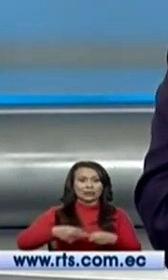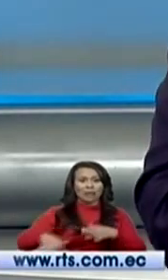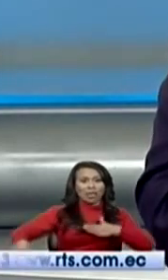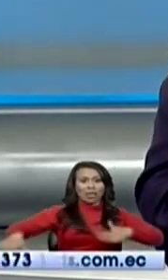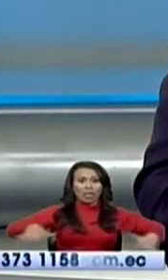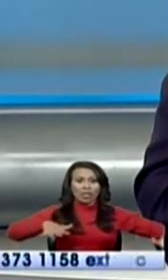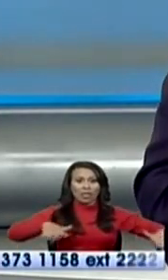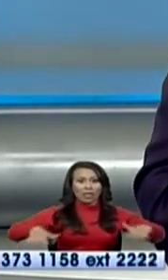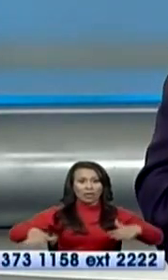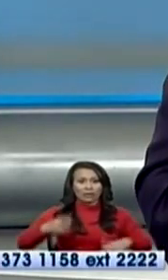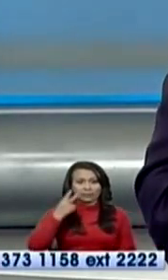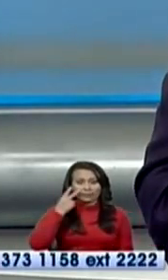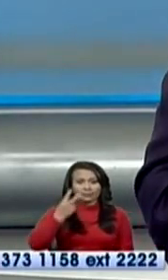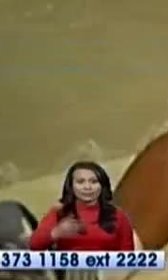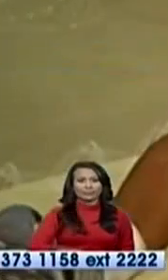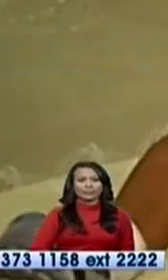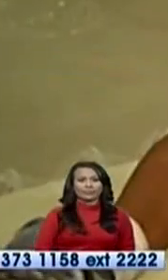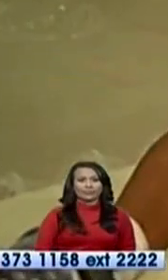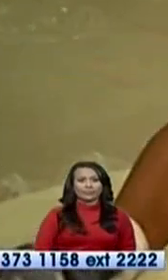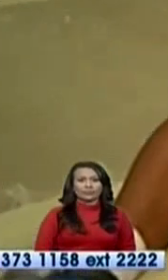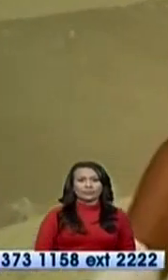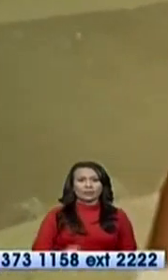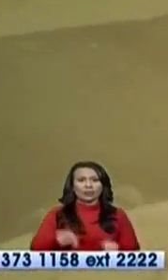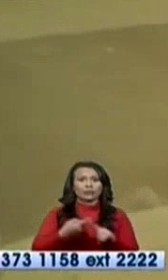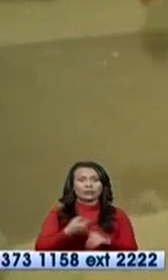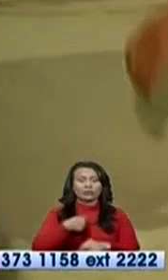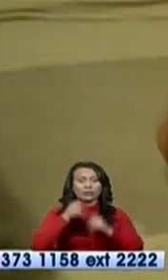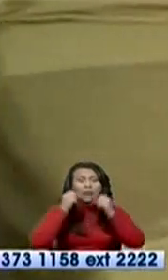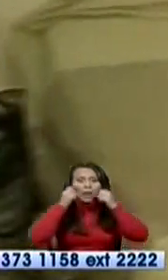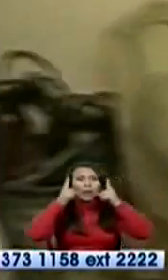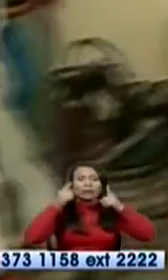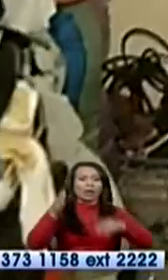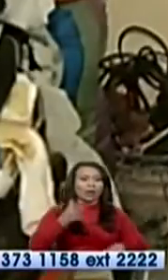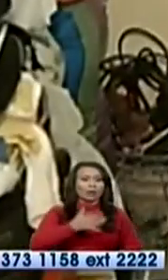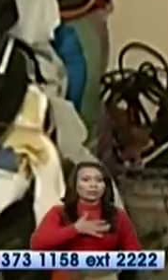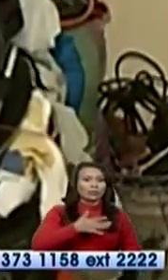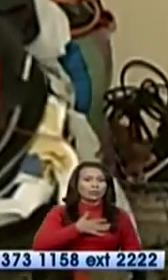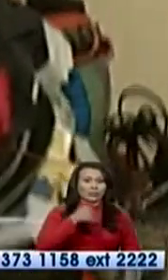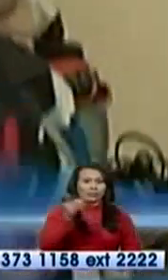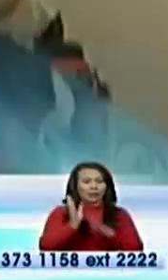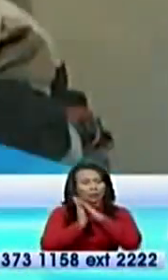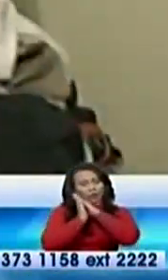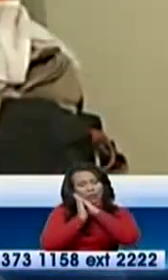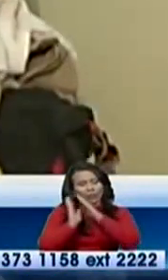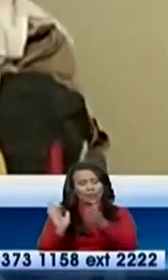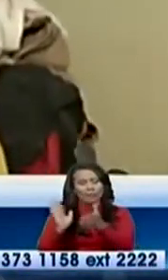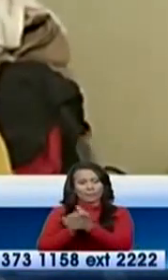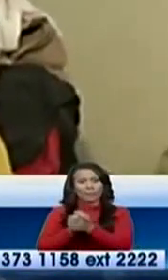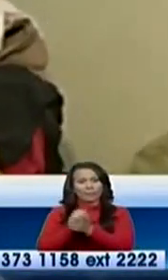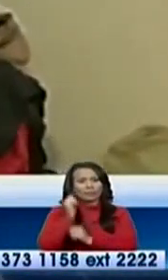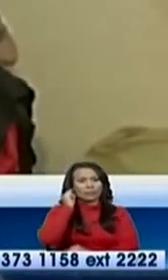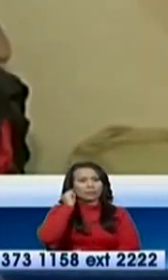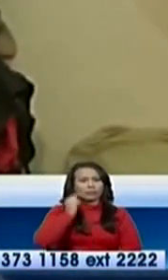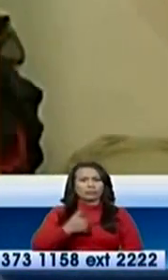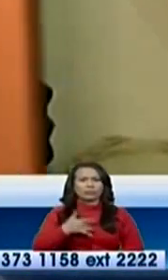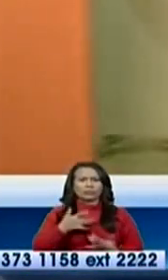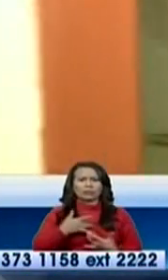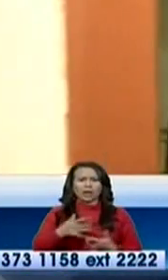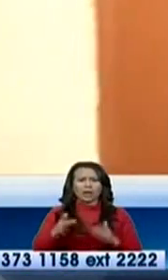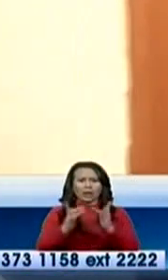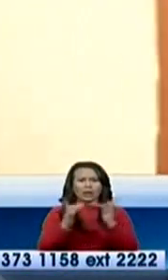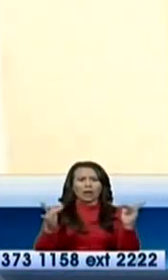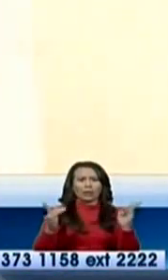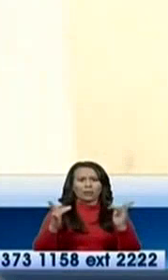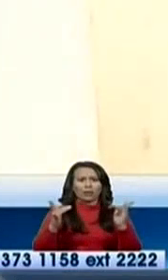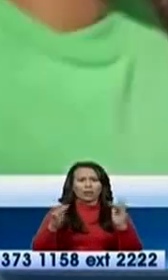Veamos. Yo me levanto asustado. Luis dormía con su esposa cuando sintió que le estaban moviendo la cama